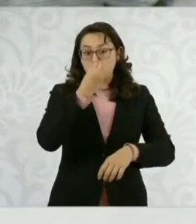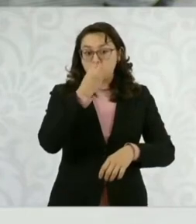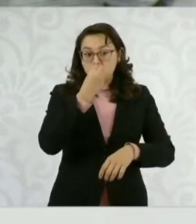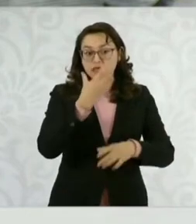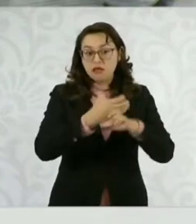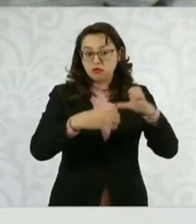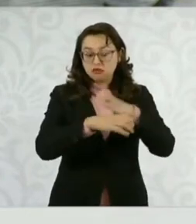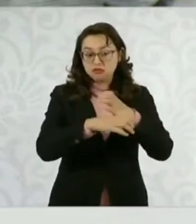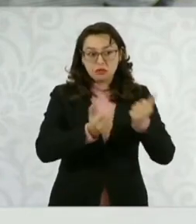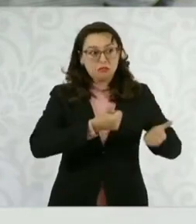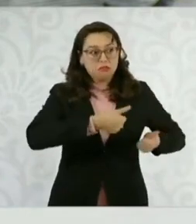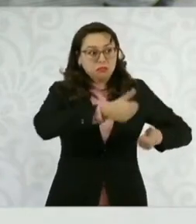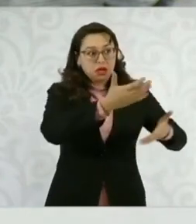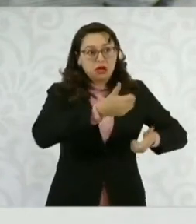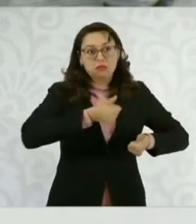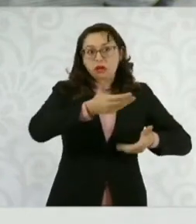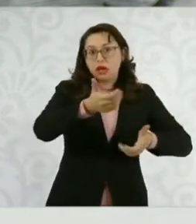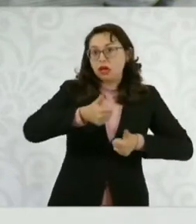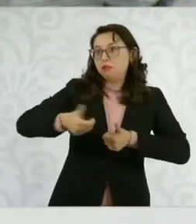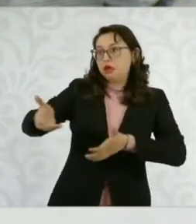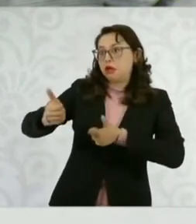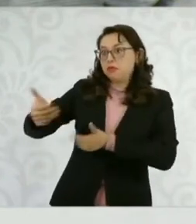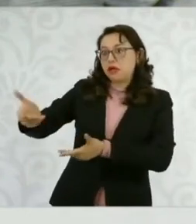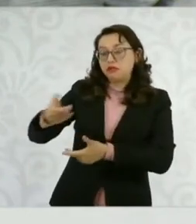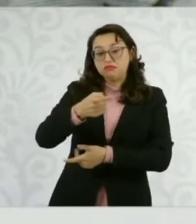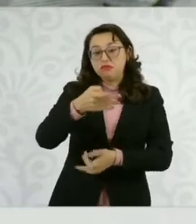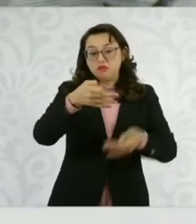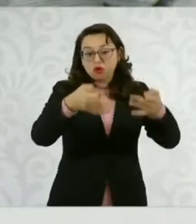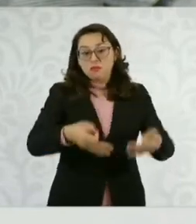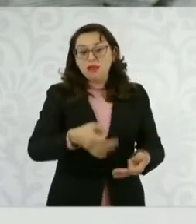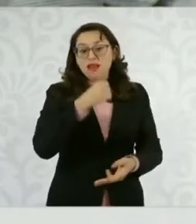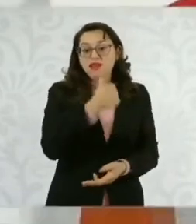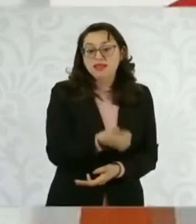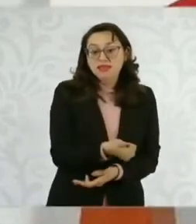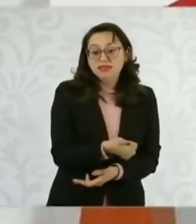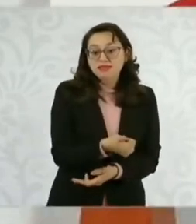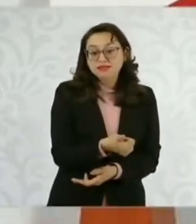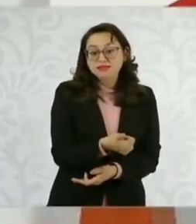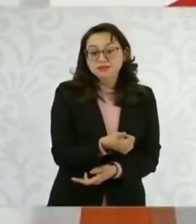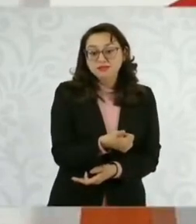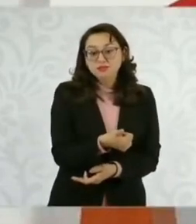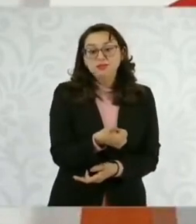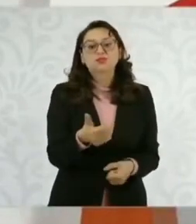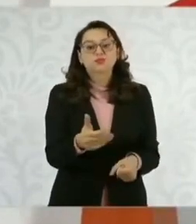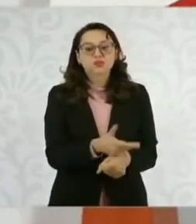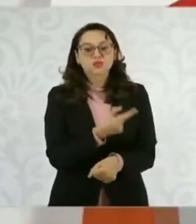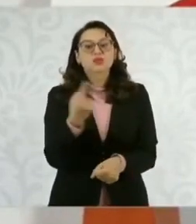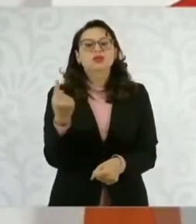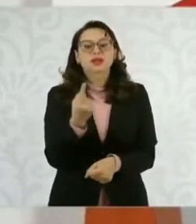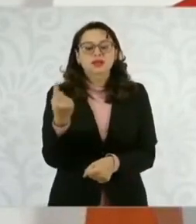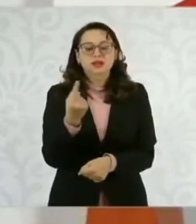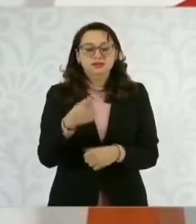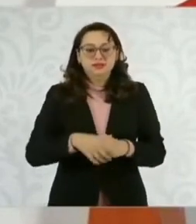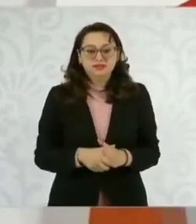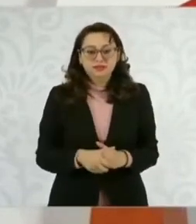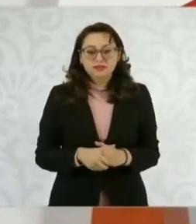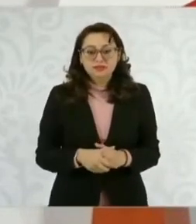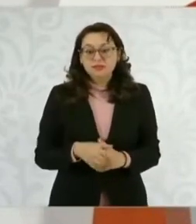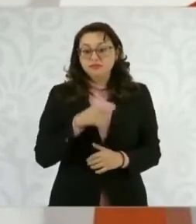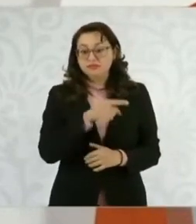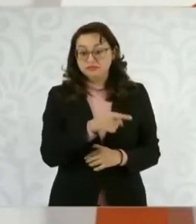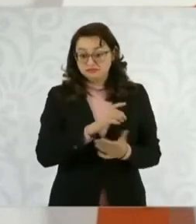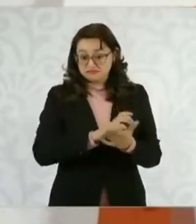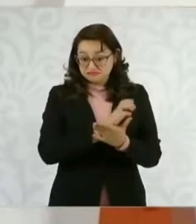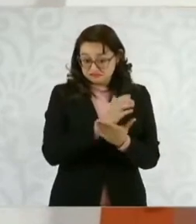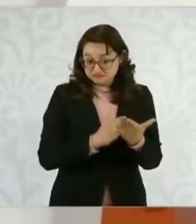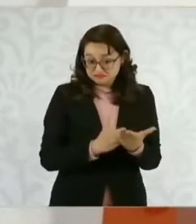de plataformas. ¿Por qué es trabajo informal? Porque en realidad se consideraban como